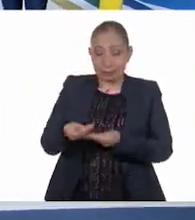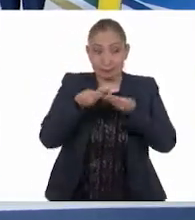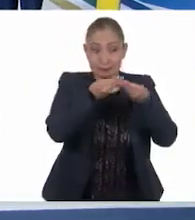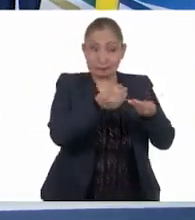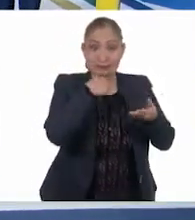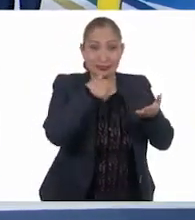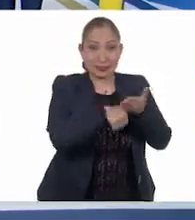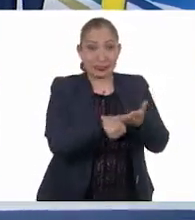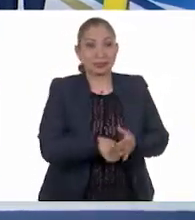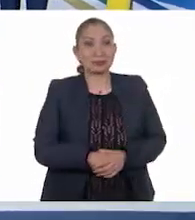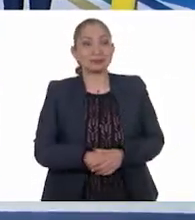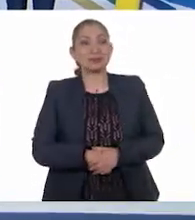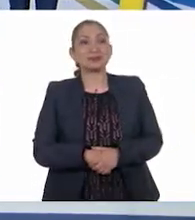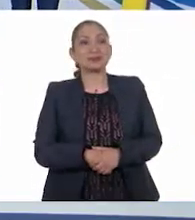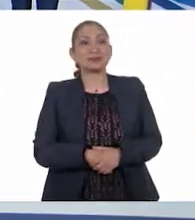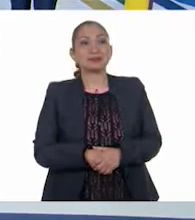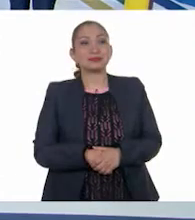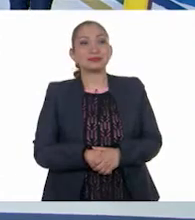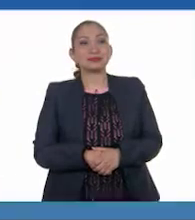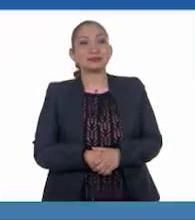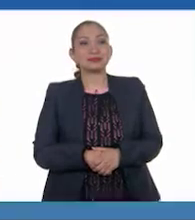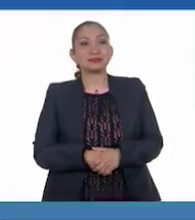una!